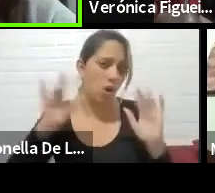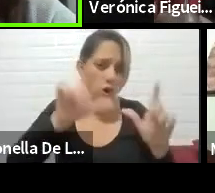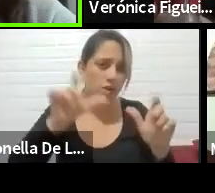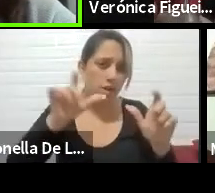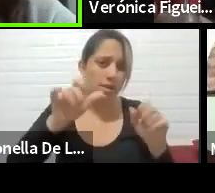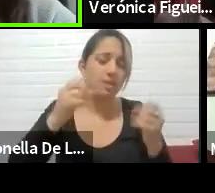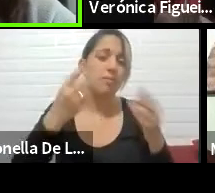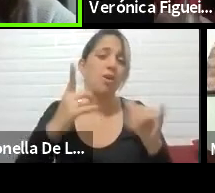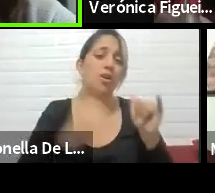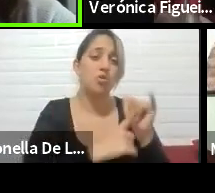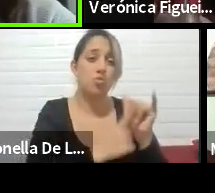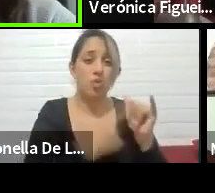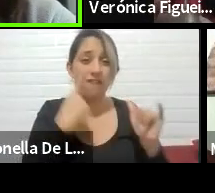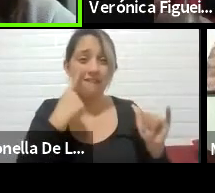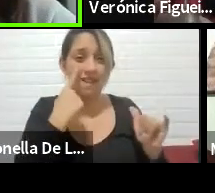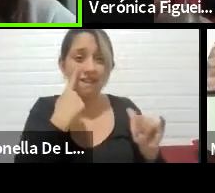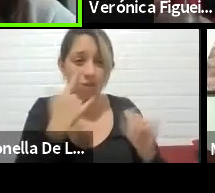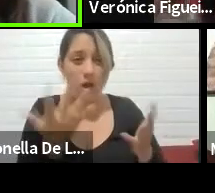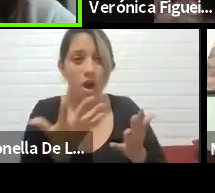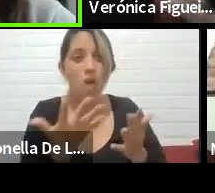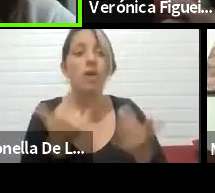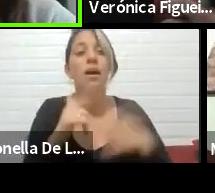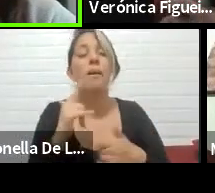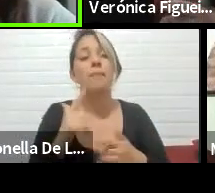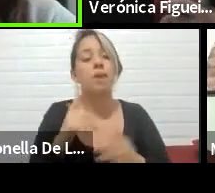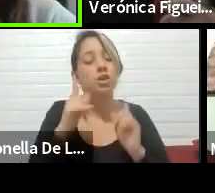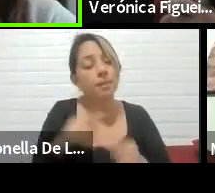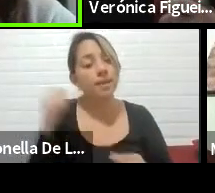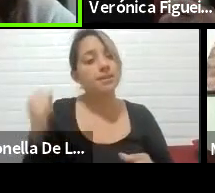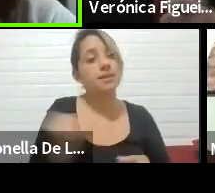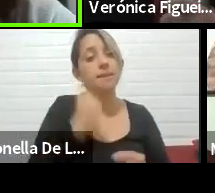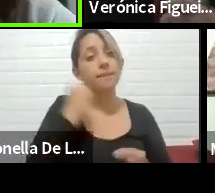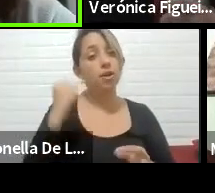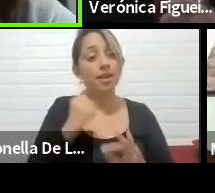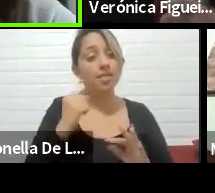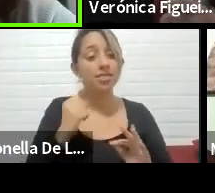en YouTube, pero nos parece importante justamente ir